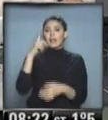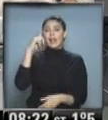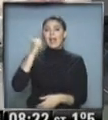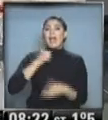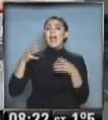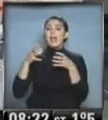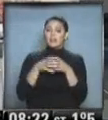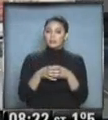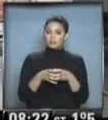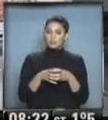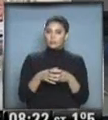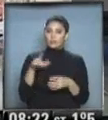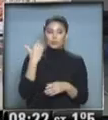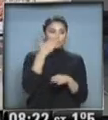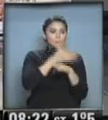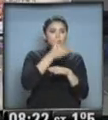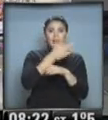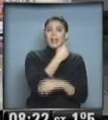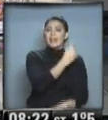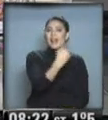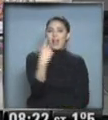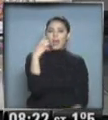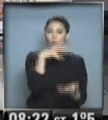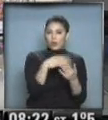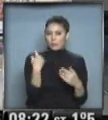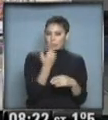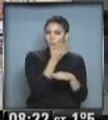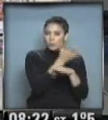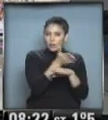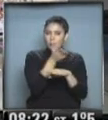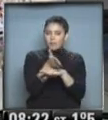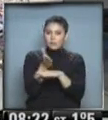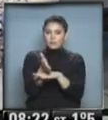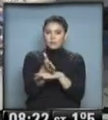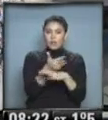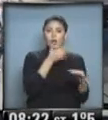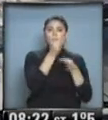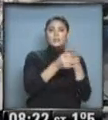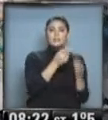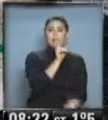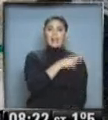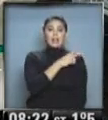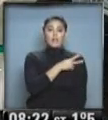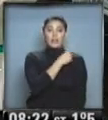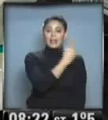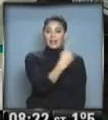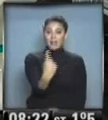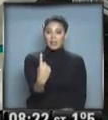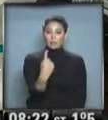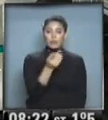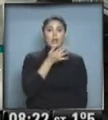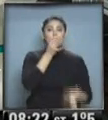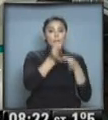ejército. Recorremos cada una de las unidades, hablamos con los jefes de cada una de esas unidades,